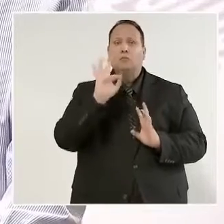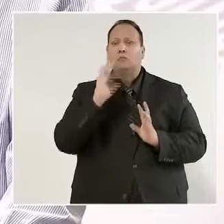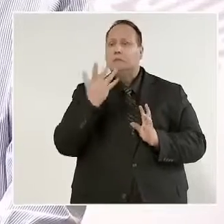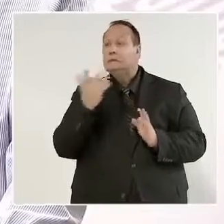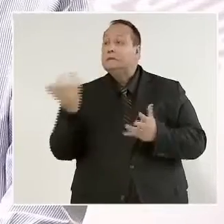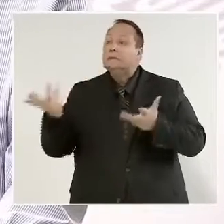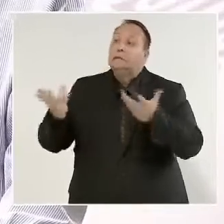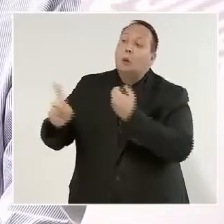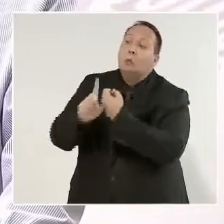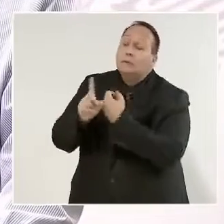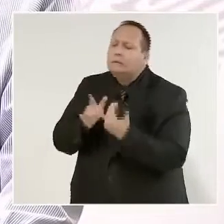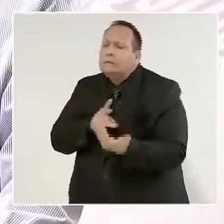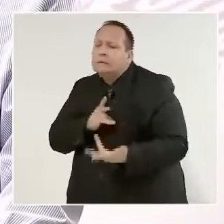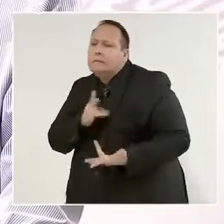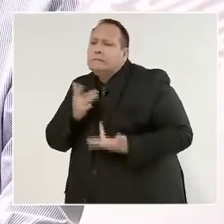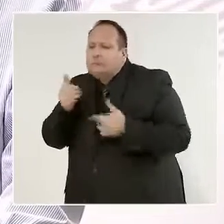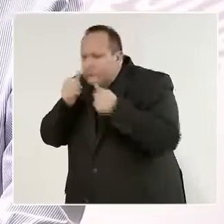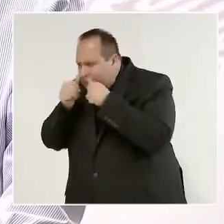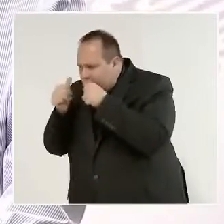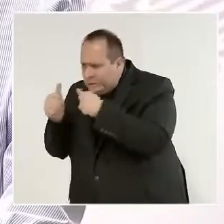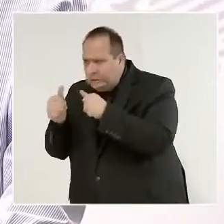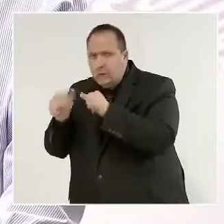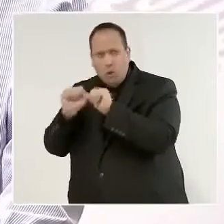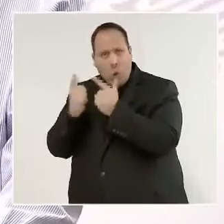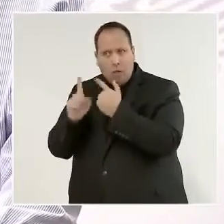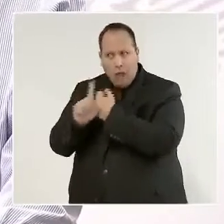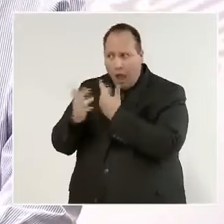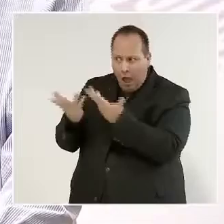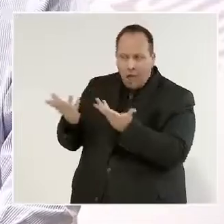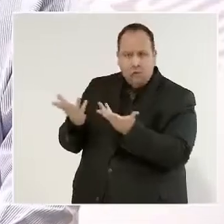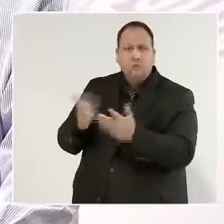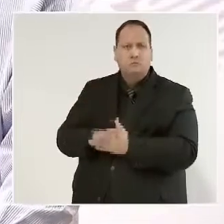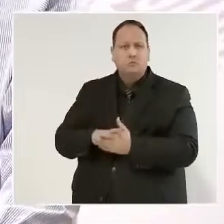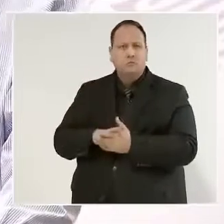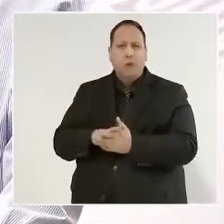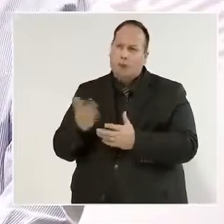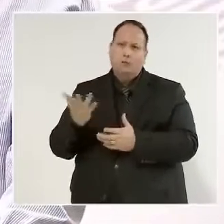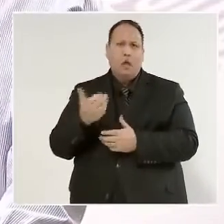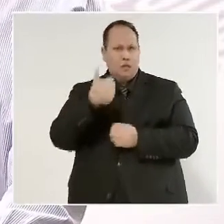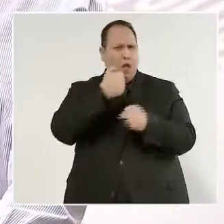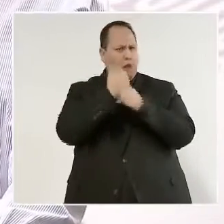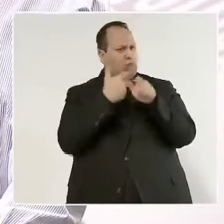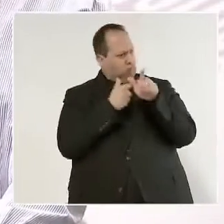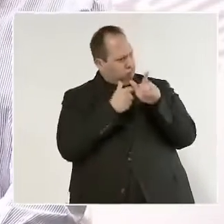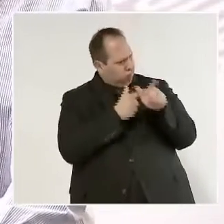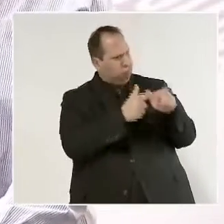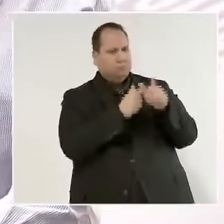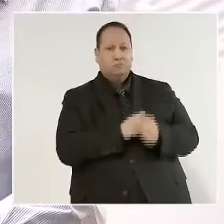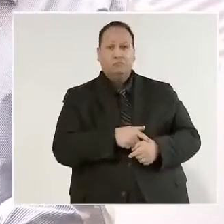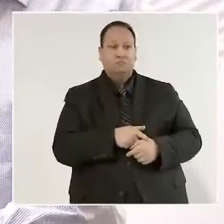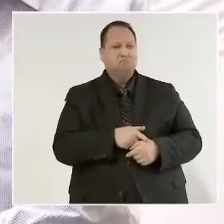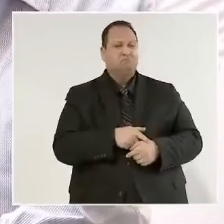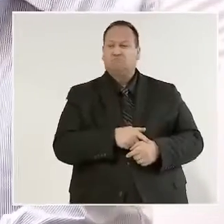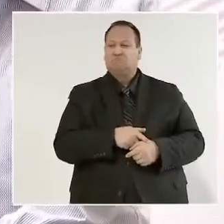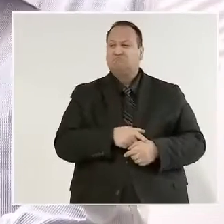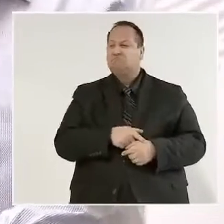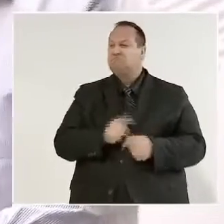sensible a los problemas sociales, entonces te quedan los 6 años. Si no,